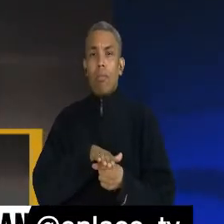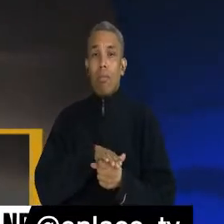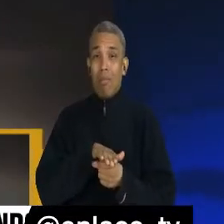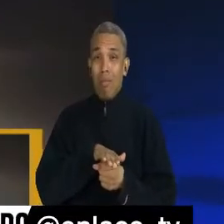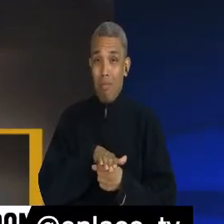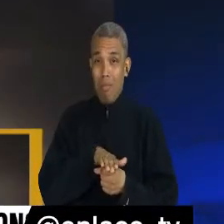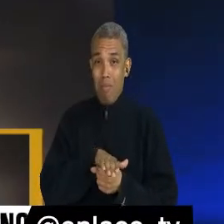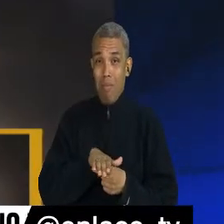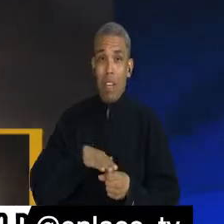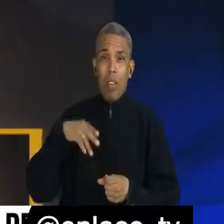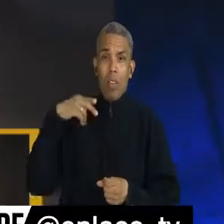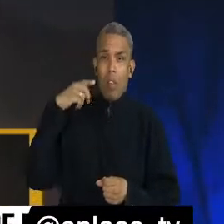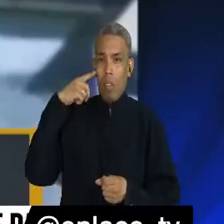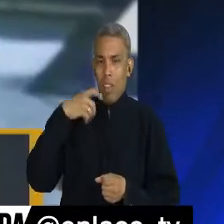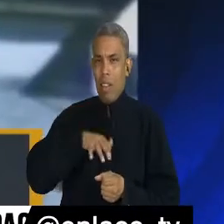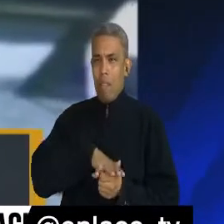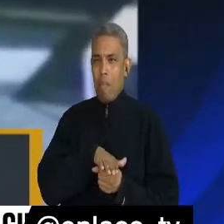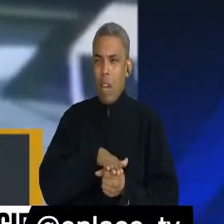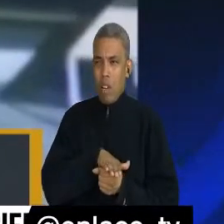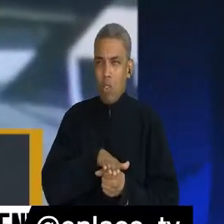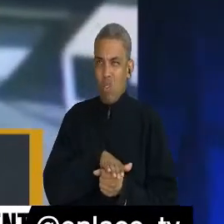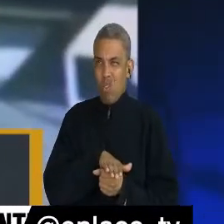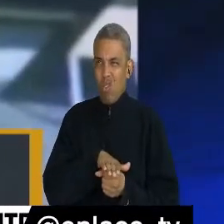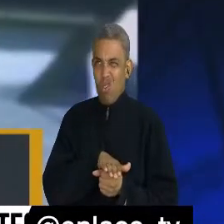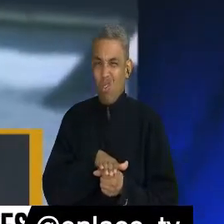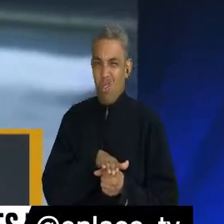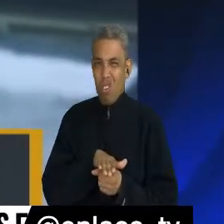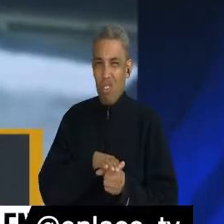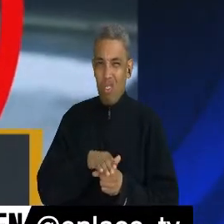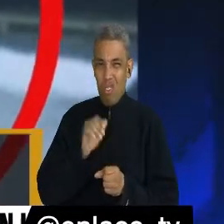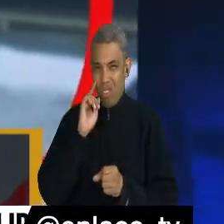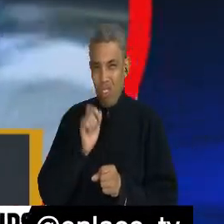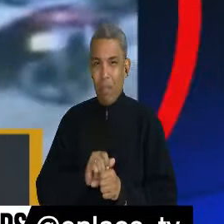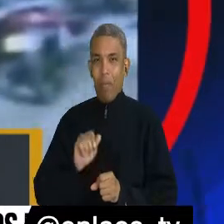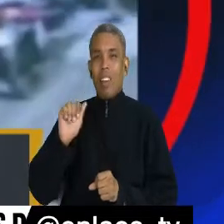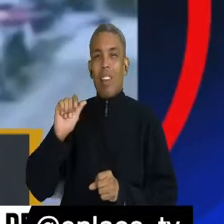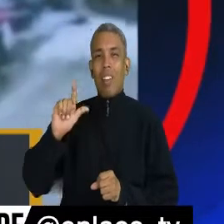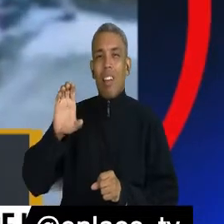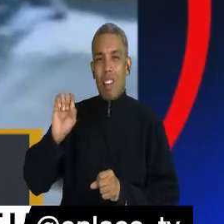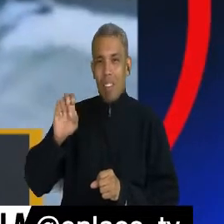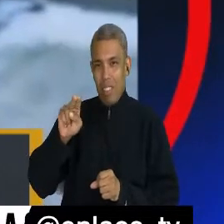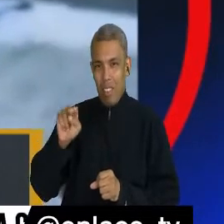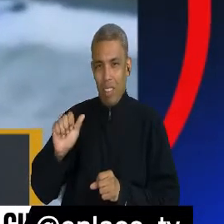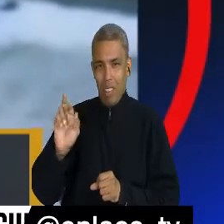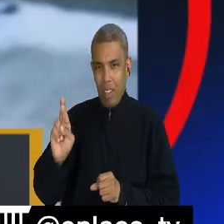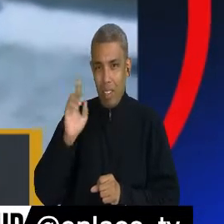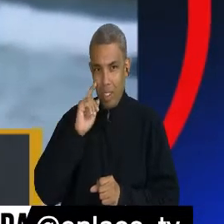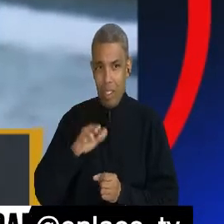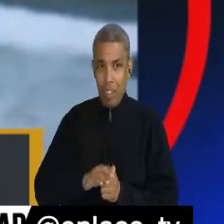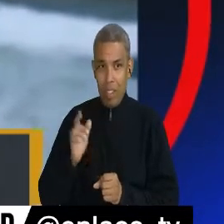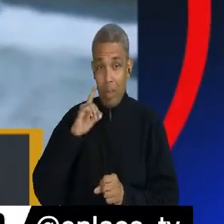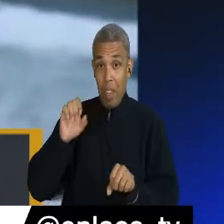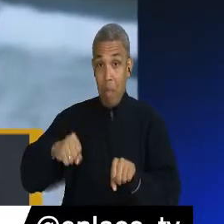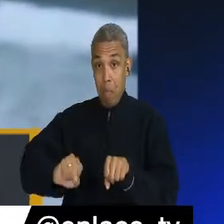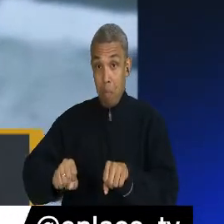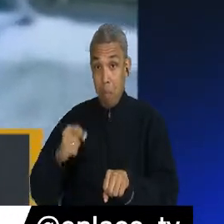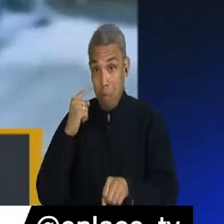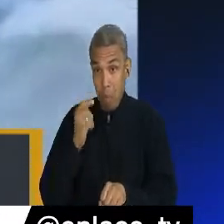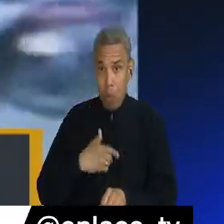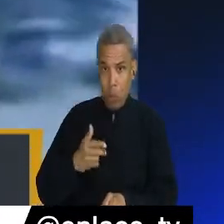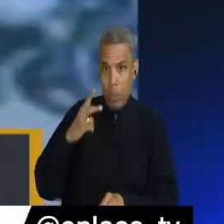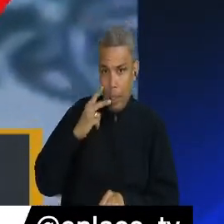Comuna 5. Llegan hasta este edificio residencial donde están parqueadas las motos. En este otro video se ve